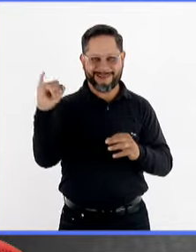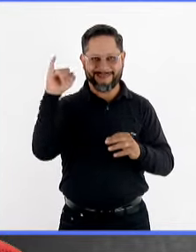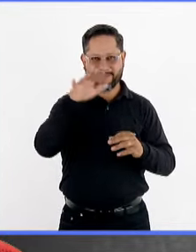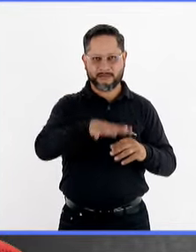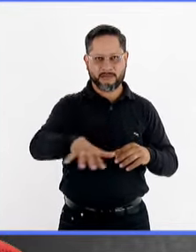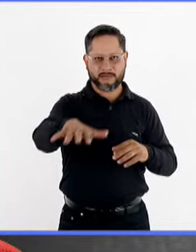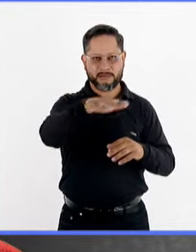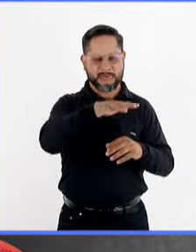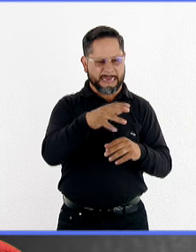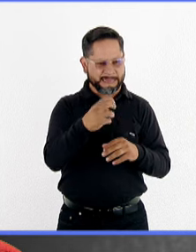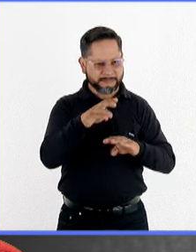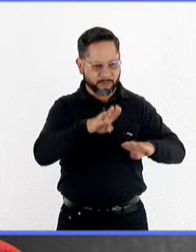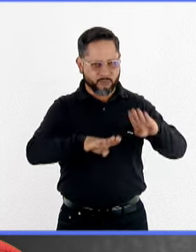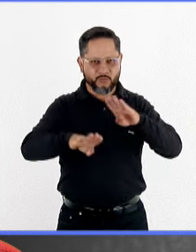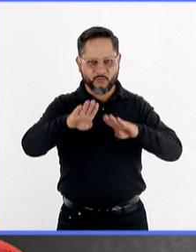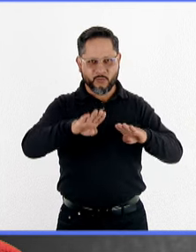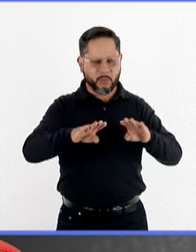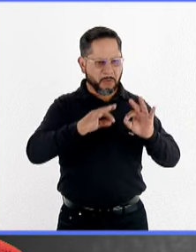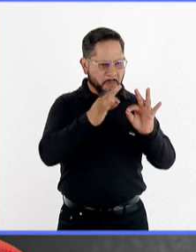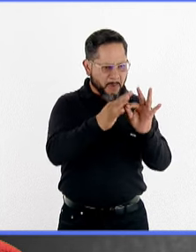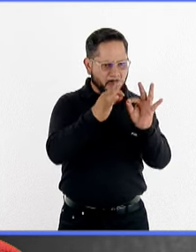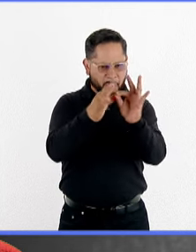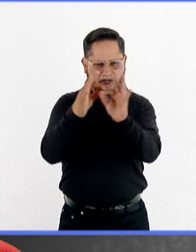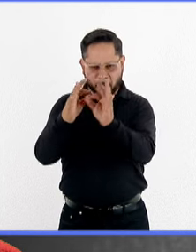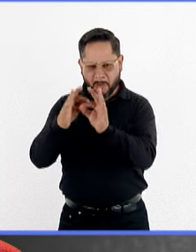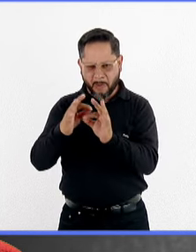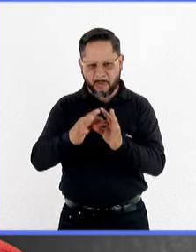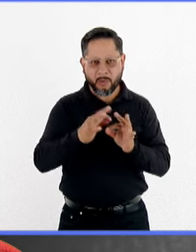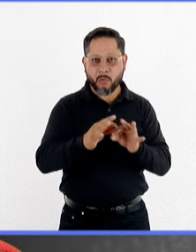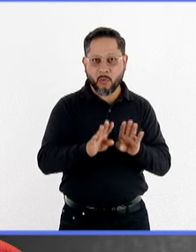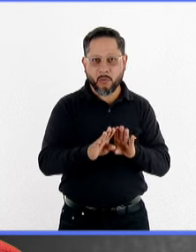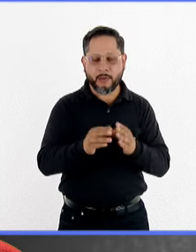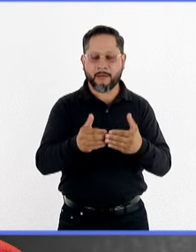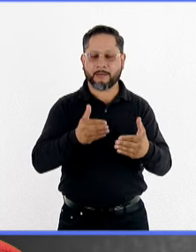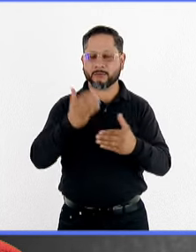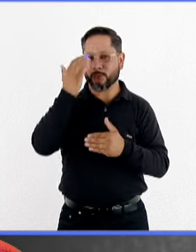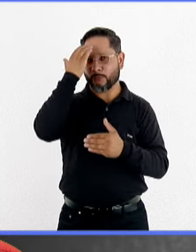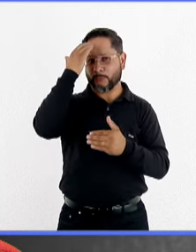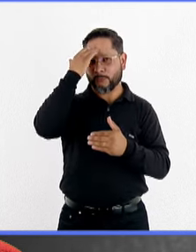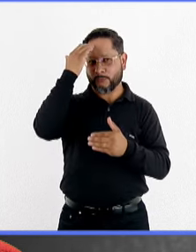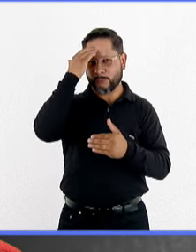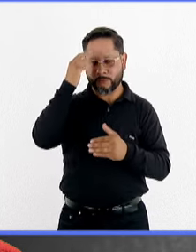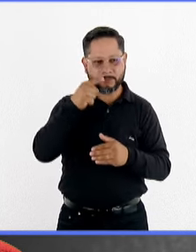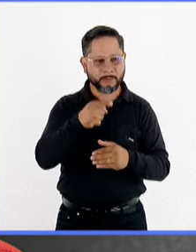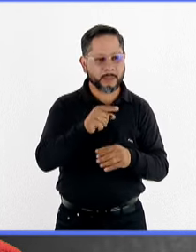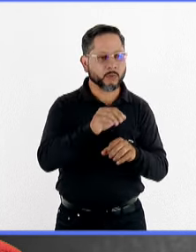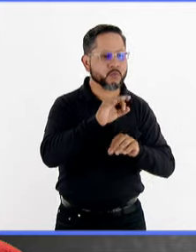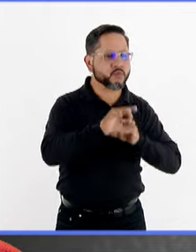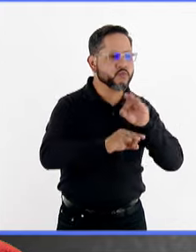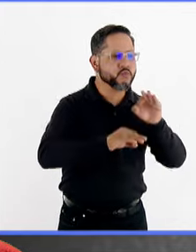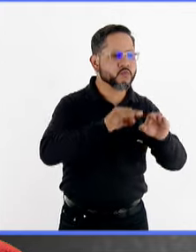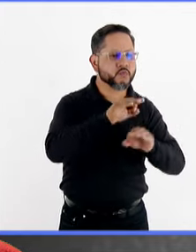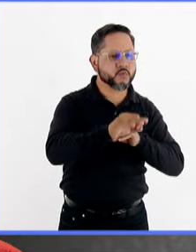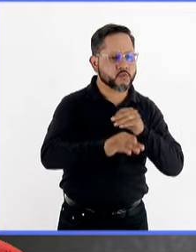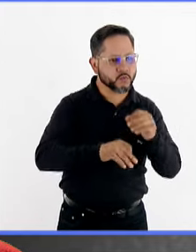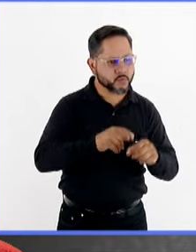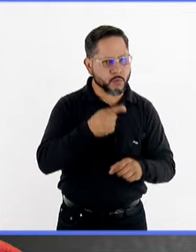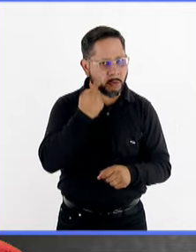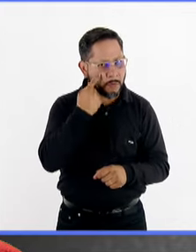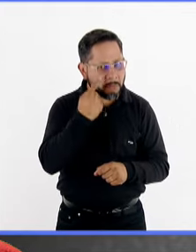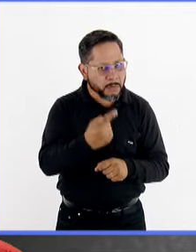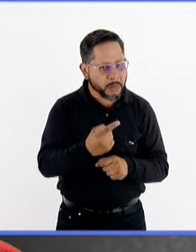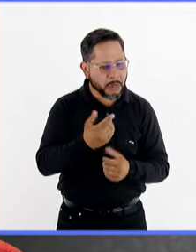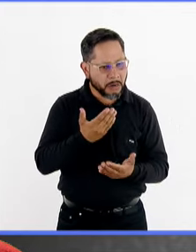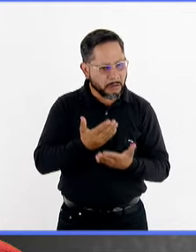debe manejar todas esas actividades para poder sortear y mantenerse al día. Estamos